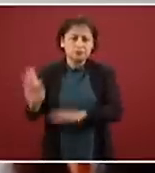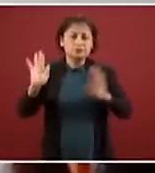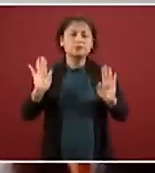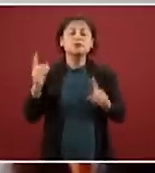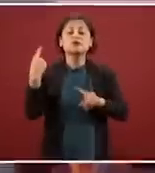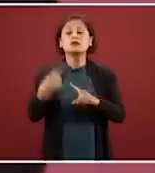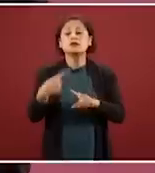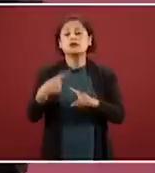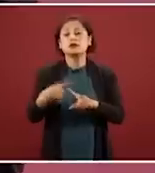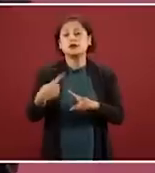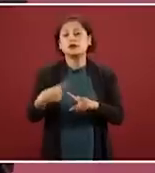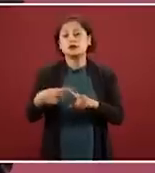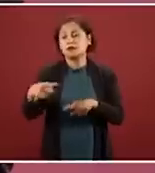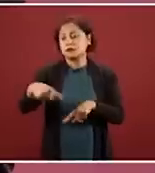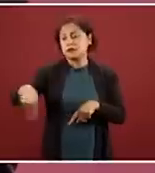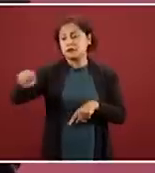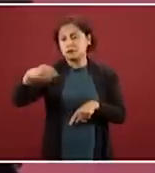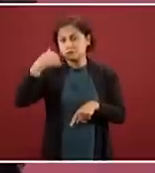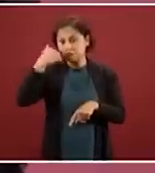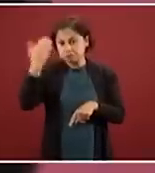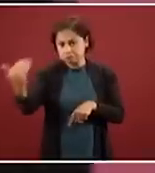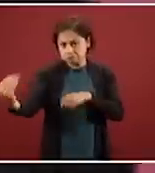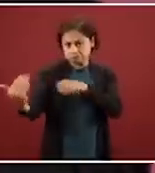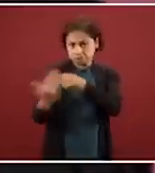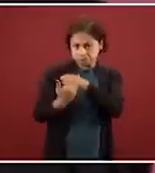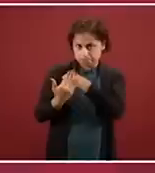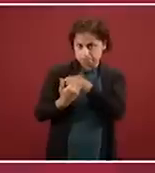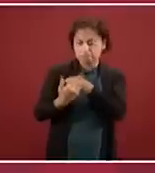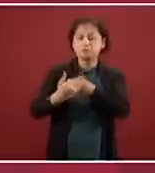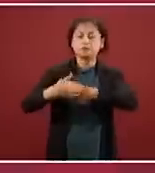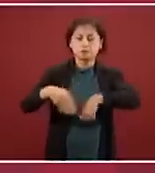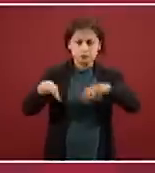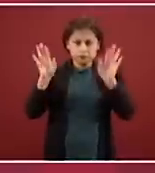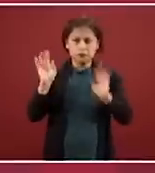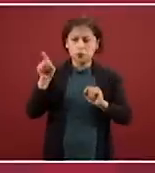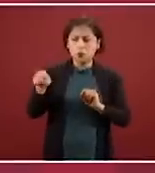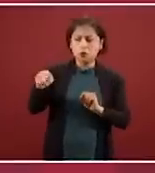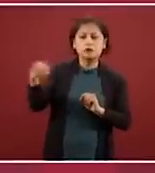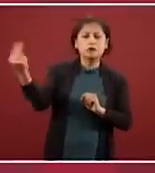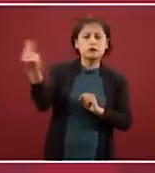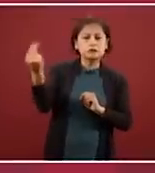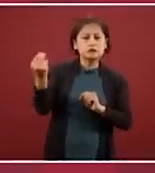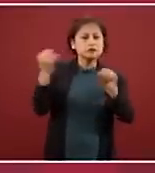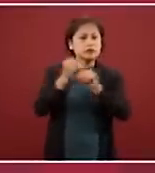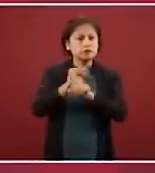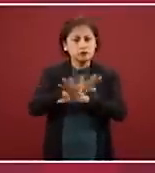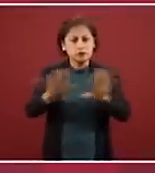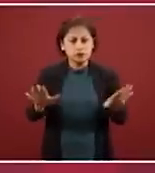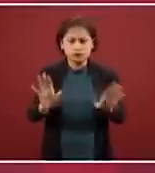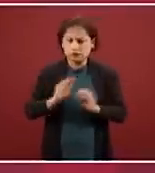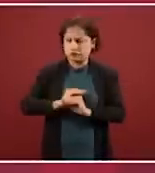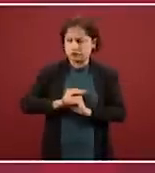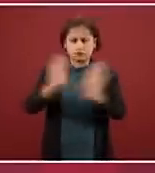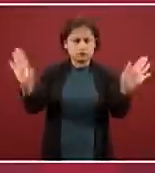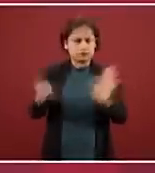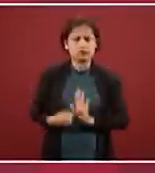nos busque o quiera tener la información, con mucho gusto, y